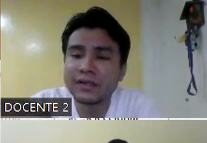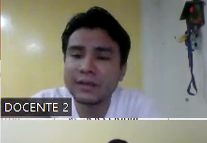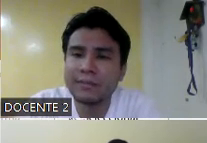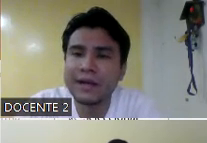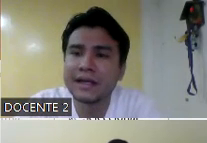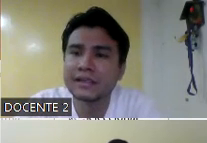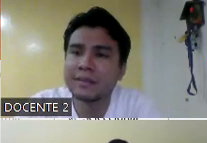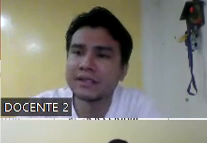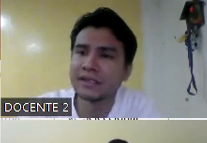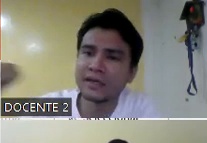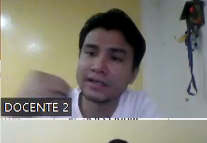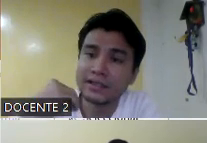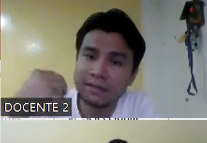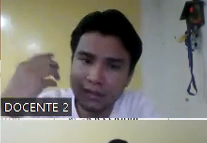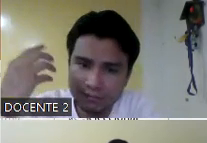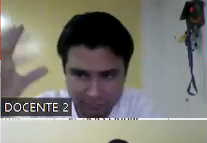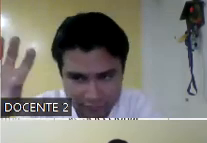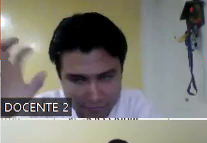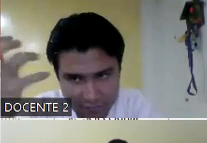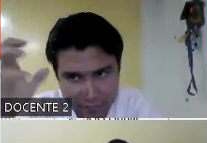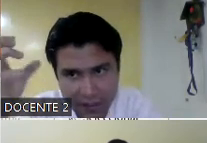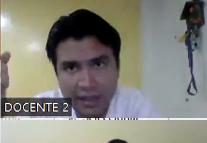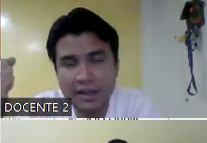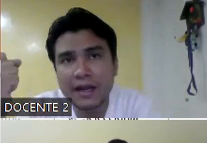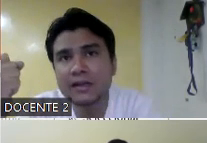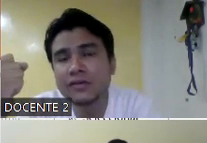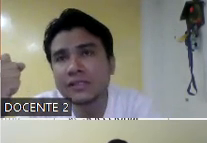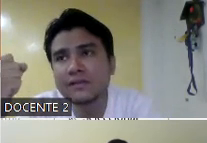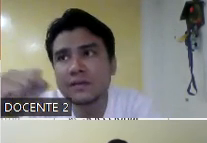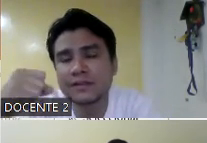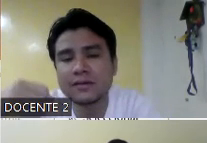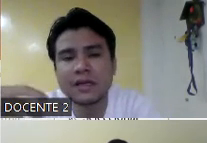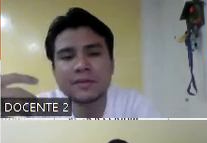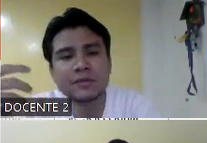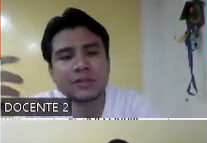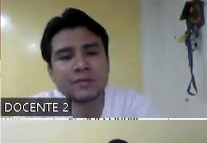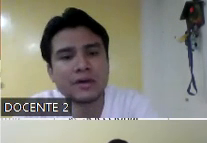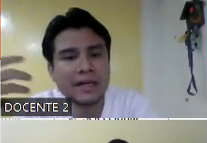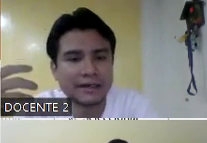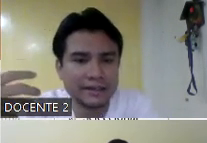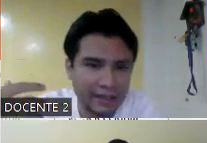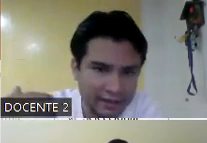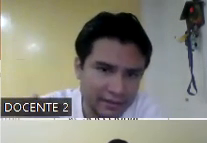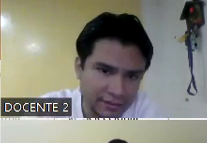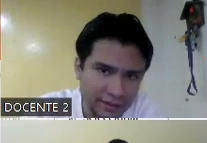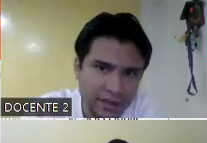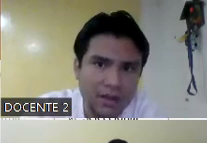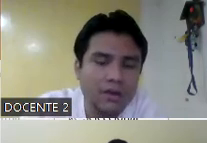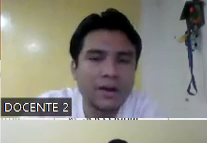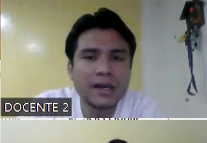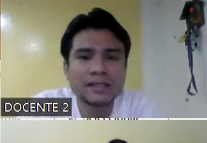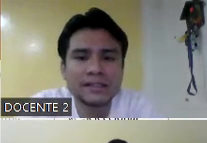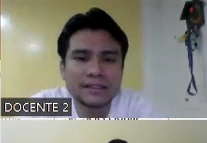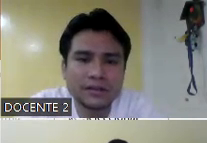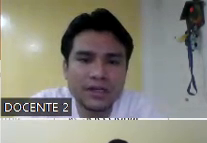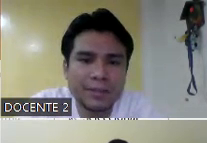estrategia correcta para que ese paciente reciba, engrane toda esa información y al mismo tiempo la retenga. ¿Sí?